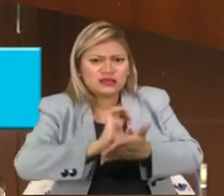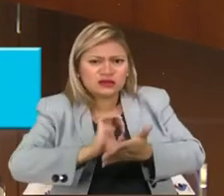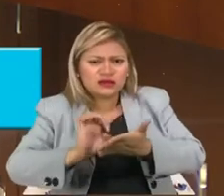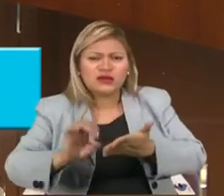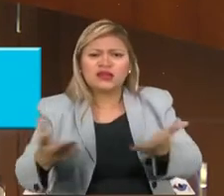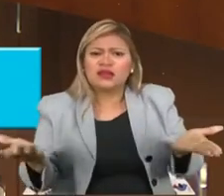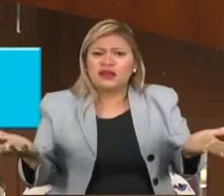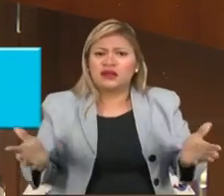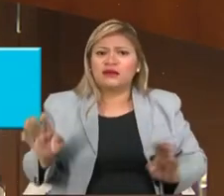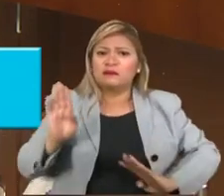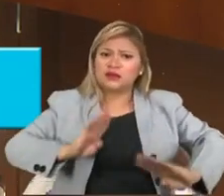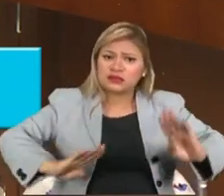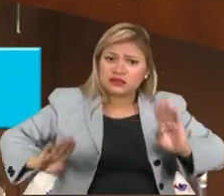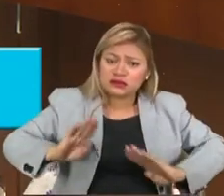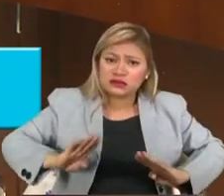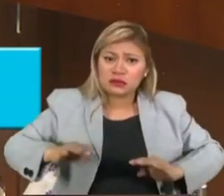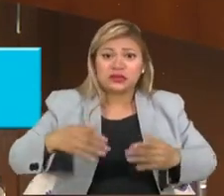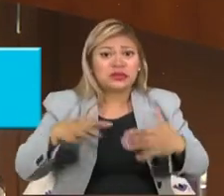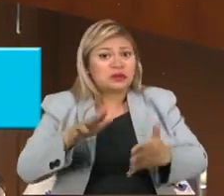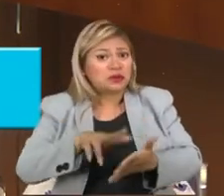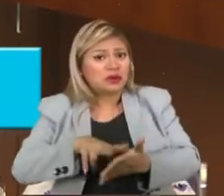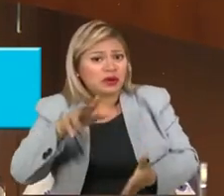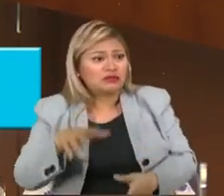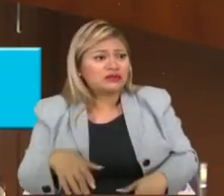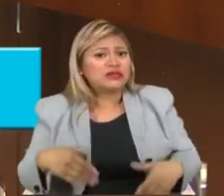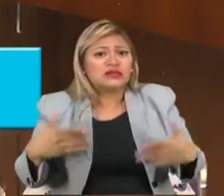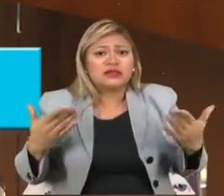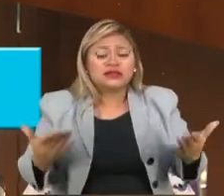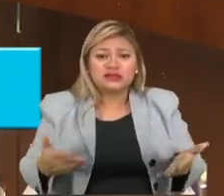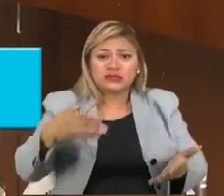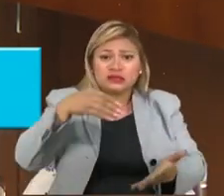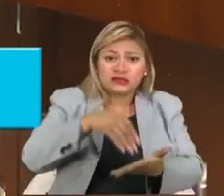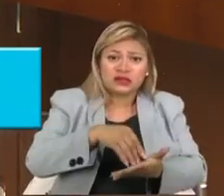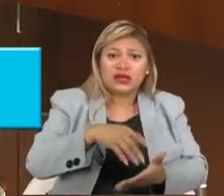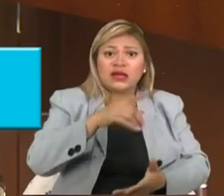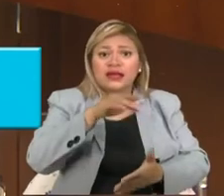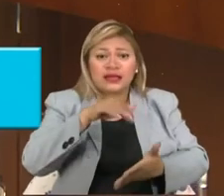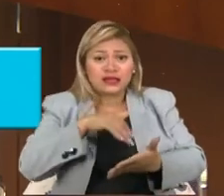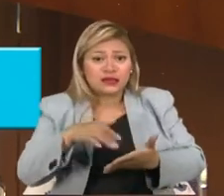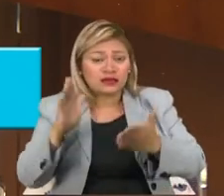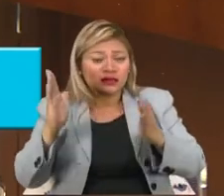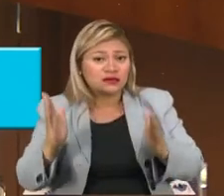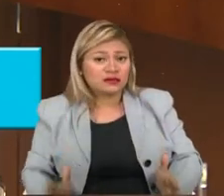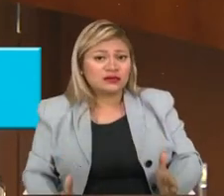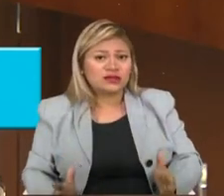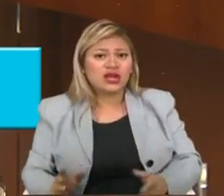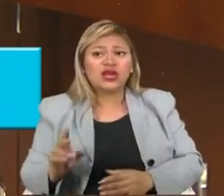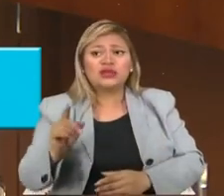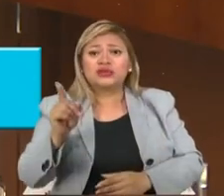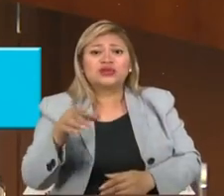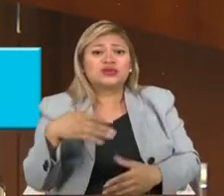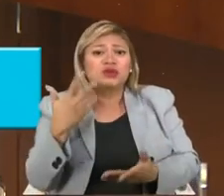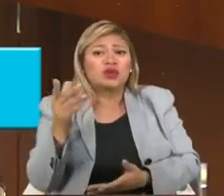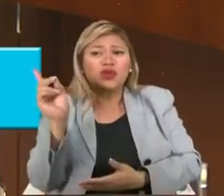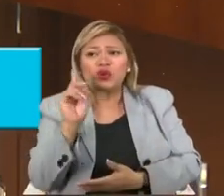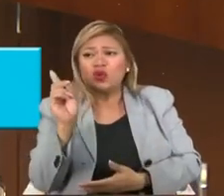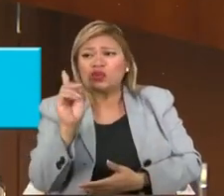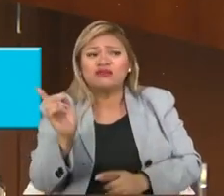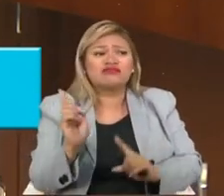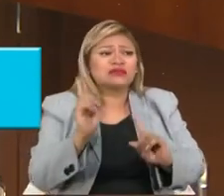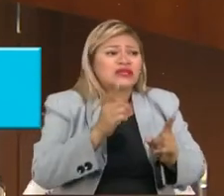aprobado, centros que se habían aprobado, estudiantes que no tienen dónde ir a dar clase si no